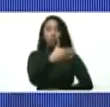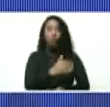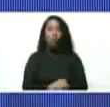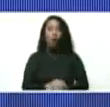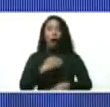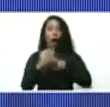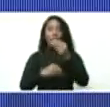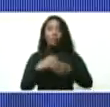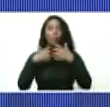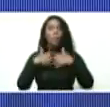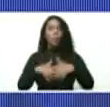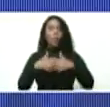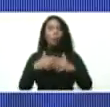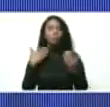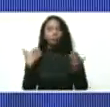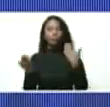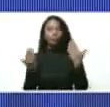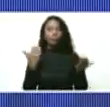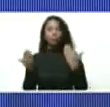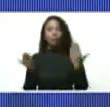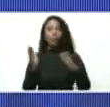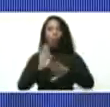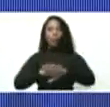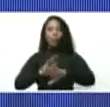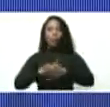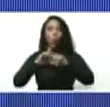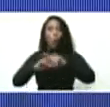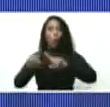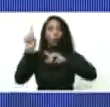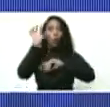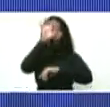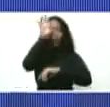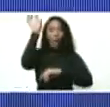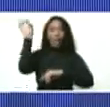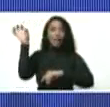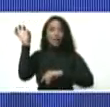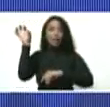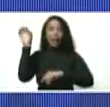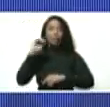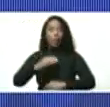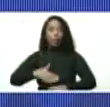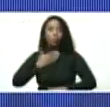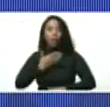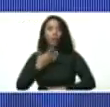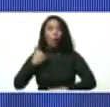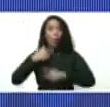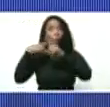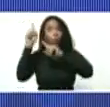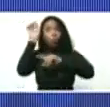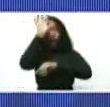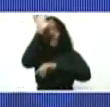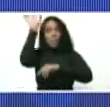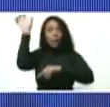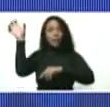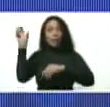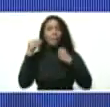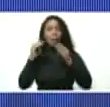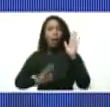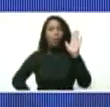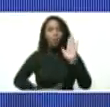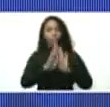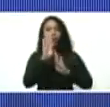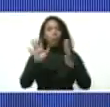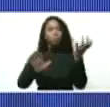hacemos análisis comparado de lo que está ocurriendo en otros países y de las posibilidades que tienen otros países para superar